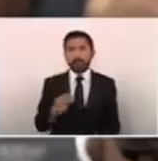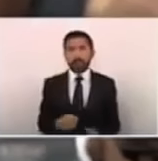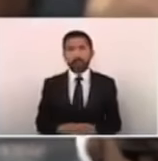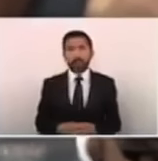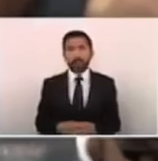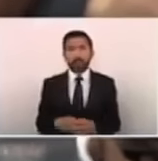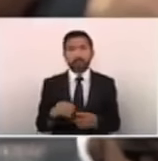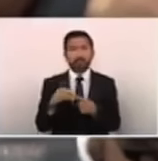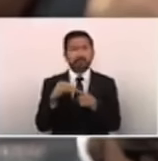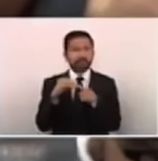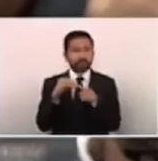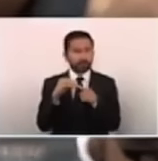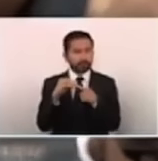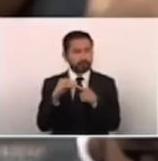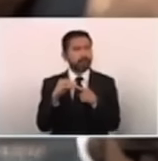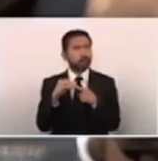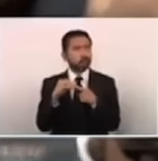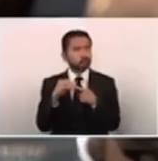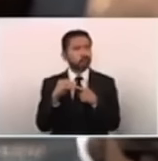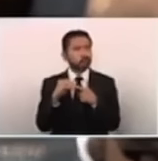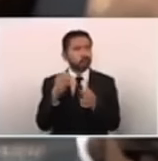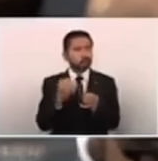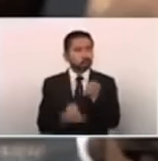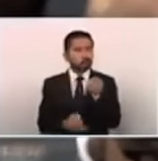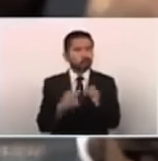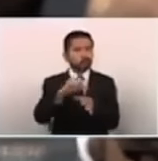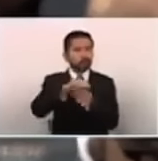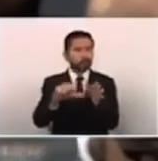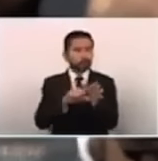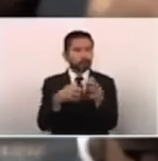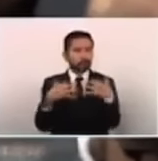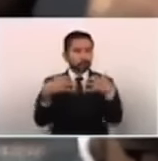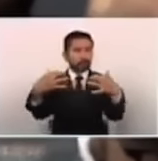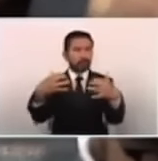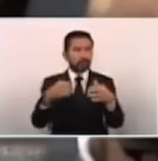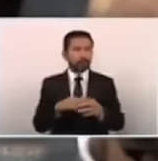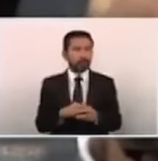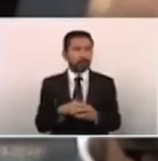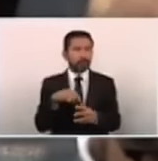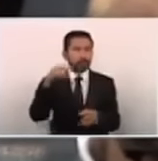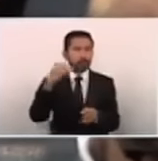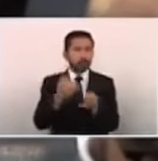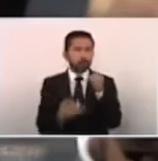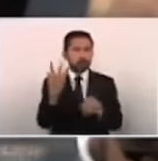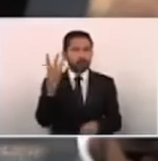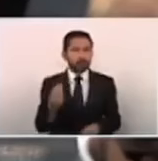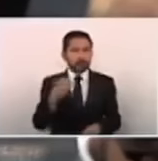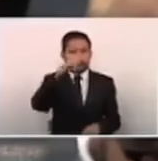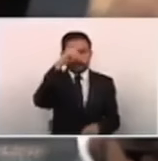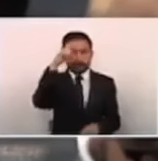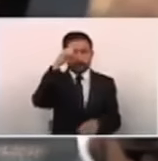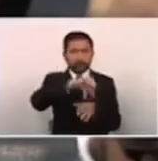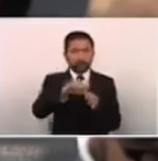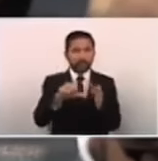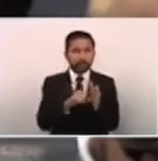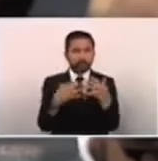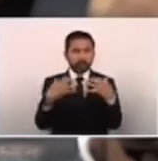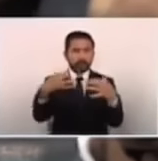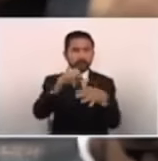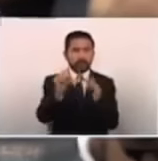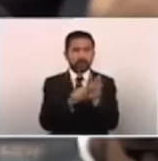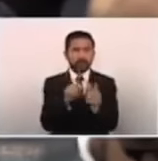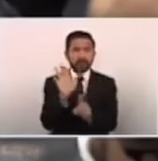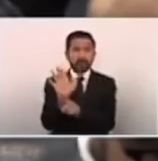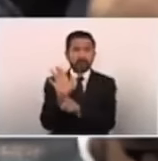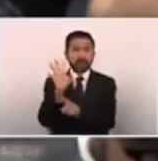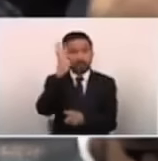muy simbólico realmente, la última legislatura, y en este último día de legislatura también se les cae el